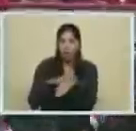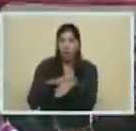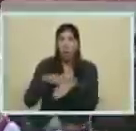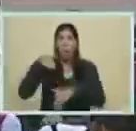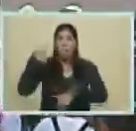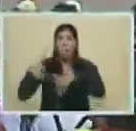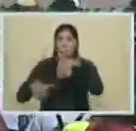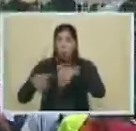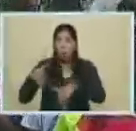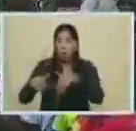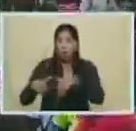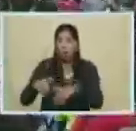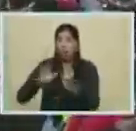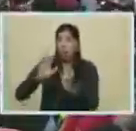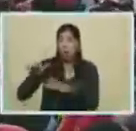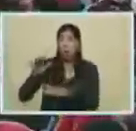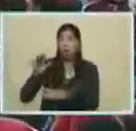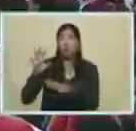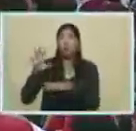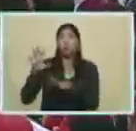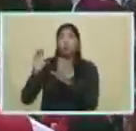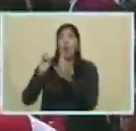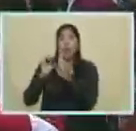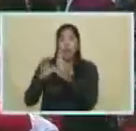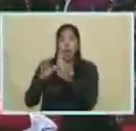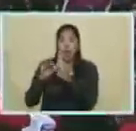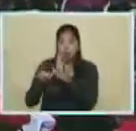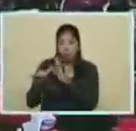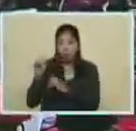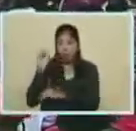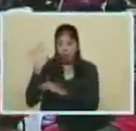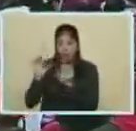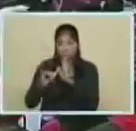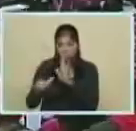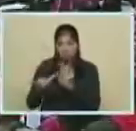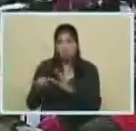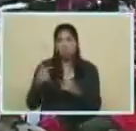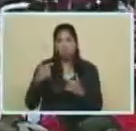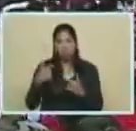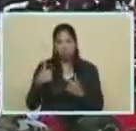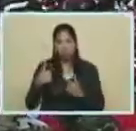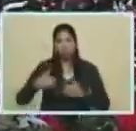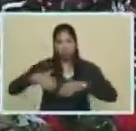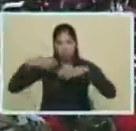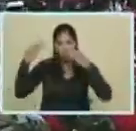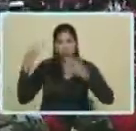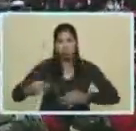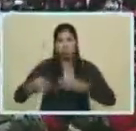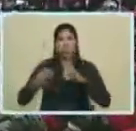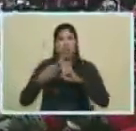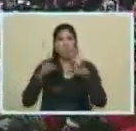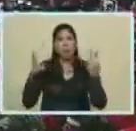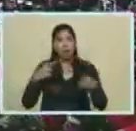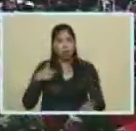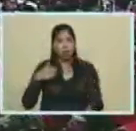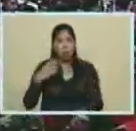voten por la Asamblea Nacional Constituyente y yo les garantizo la paz y cumplí.